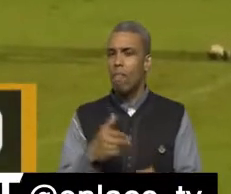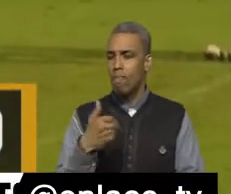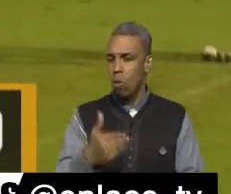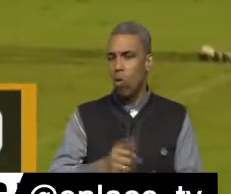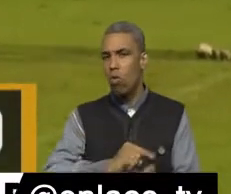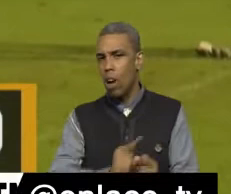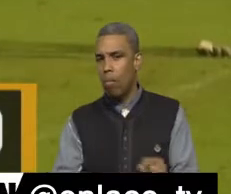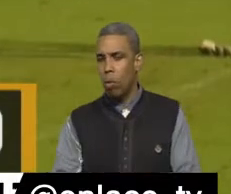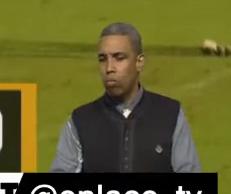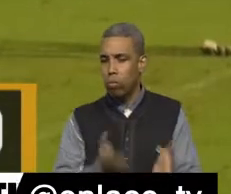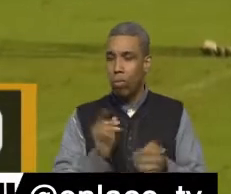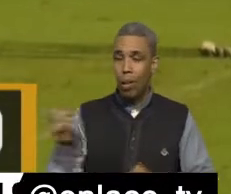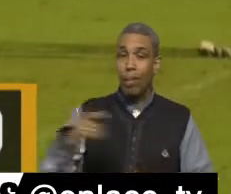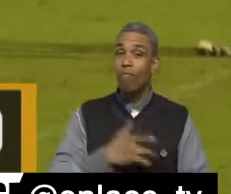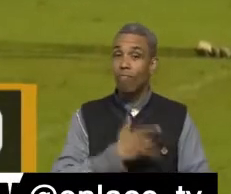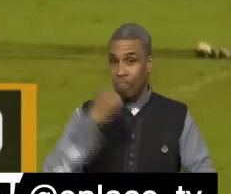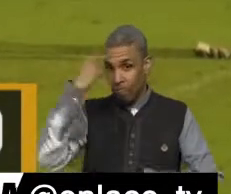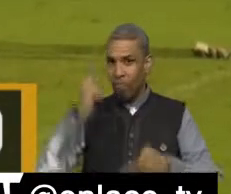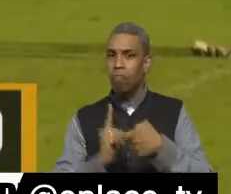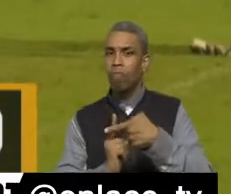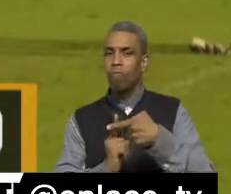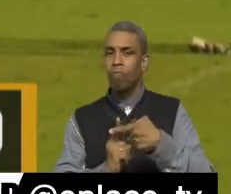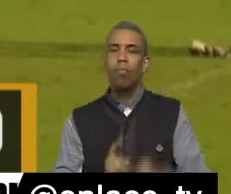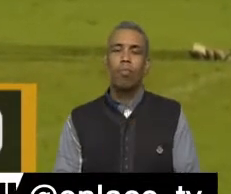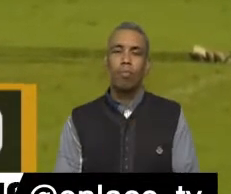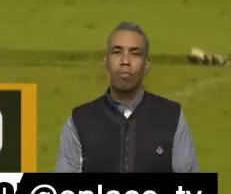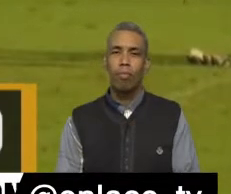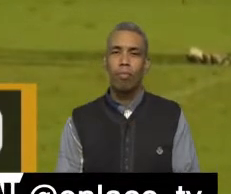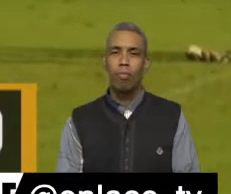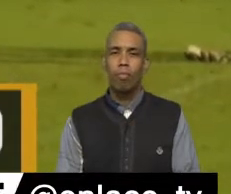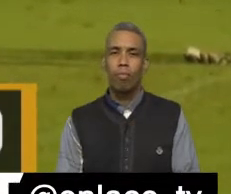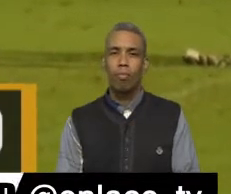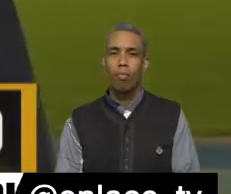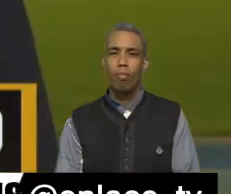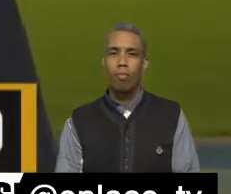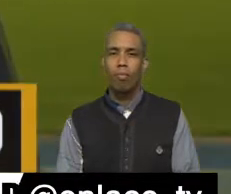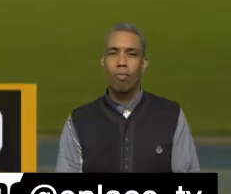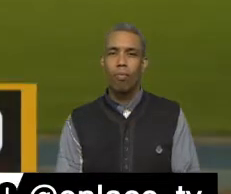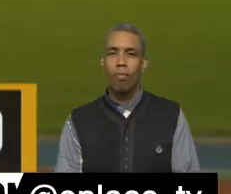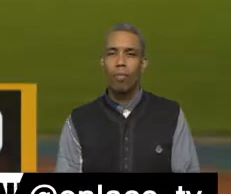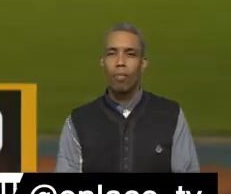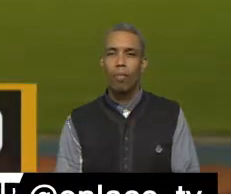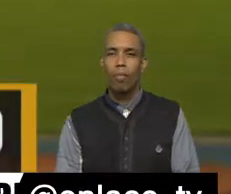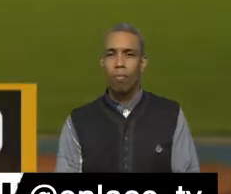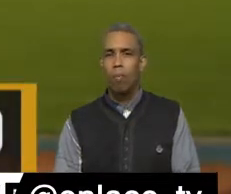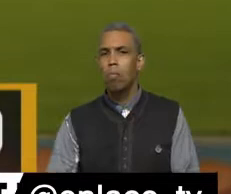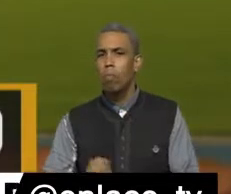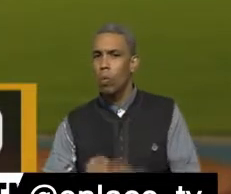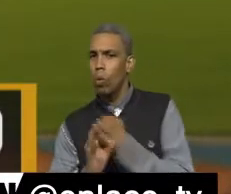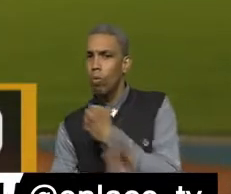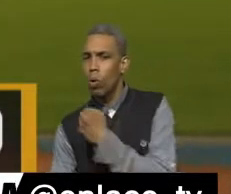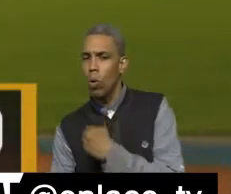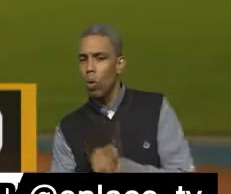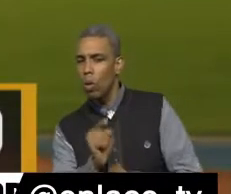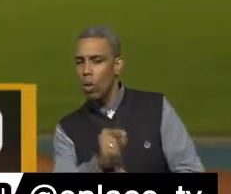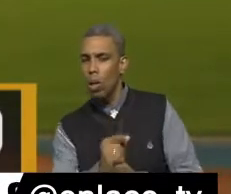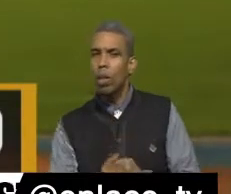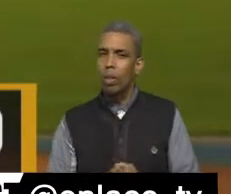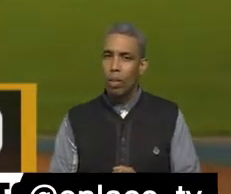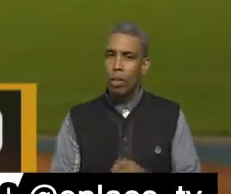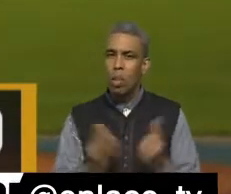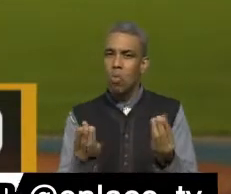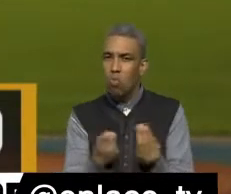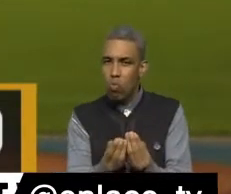es muy positivo con el compromiso que tomaron los jugadores con su llegada. Noto a los futbolistas muy comprometidos